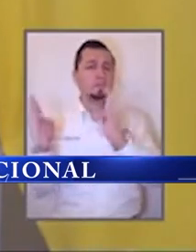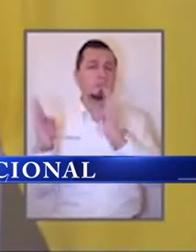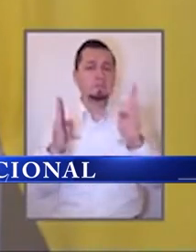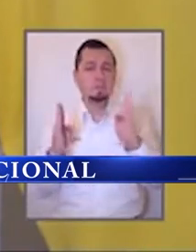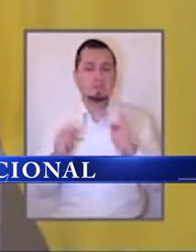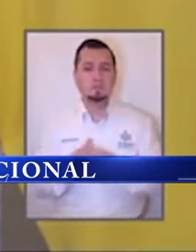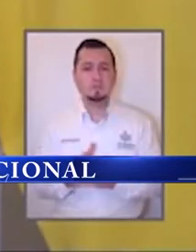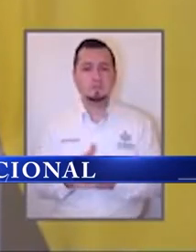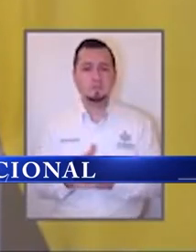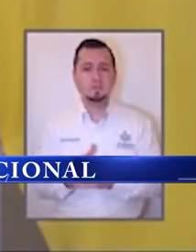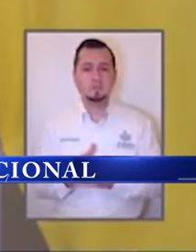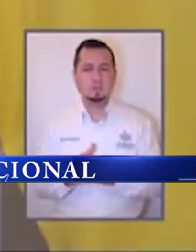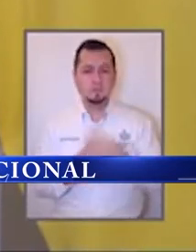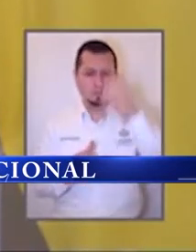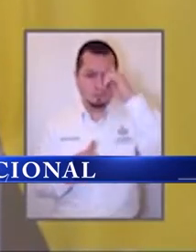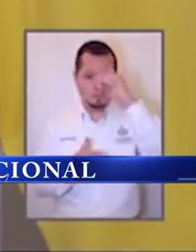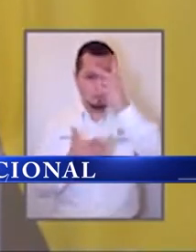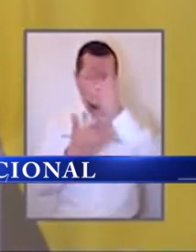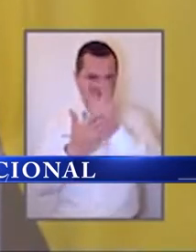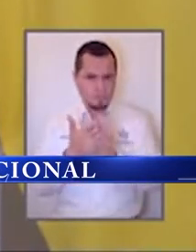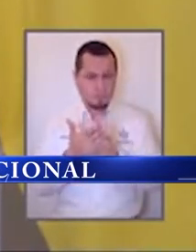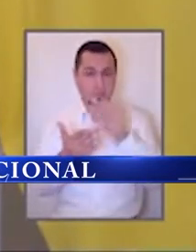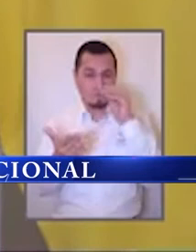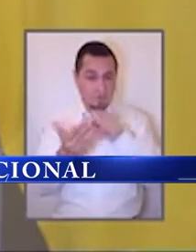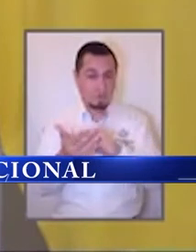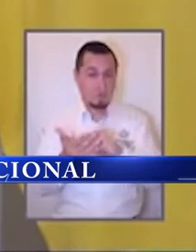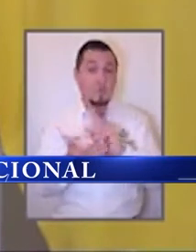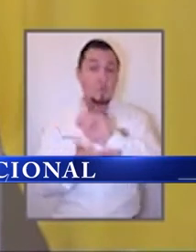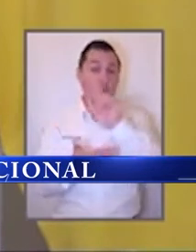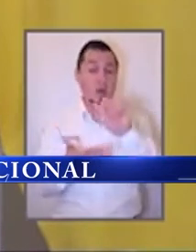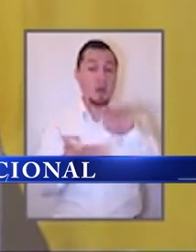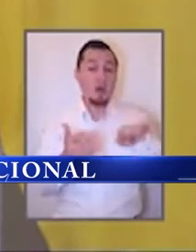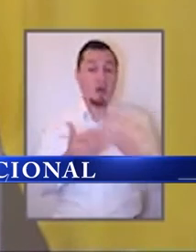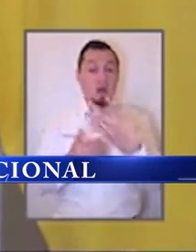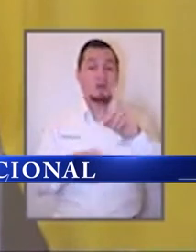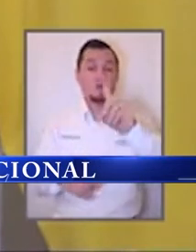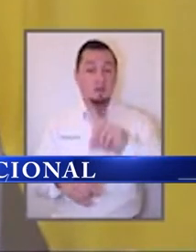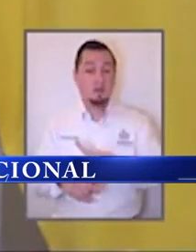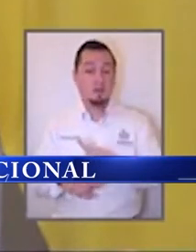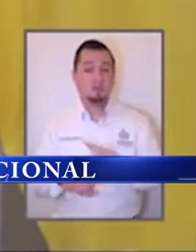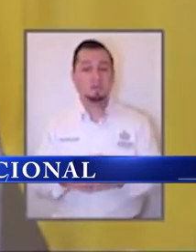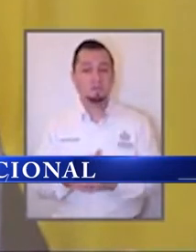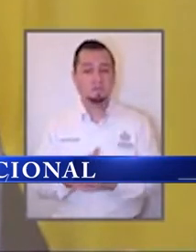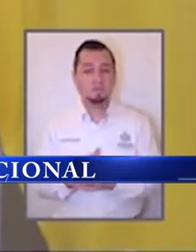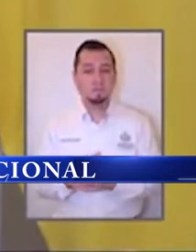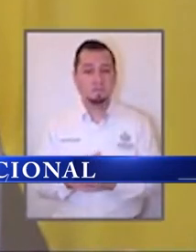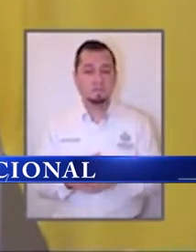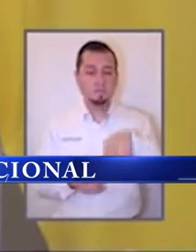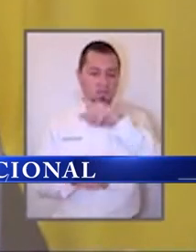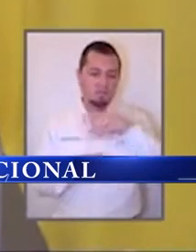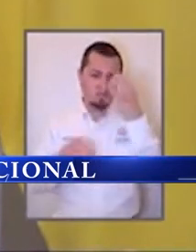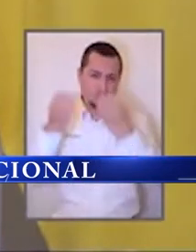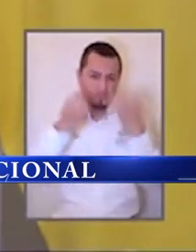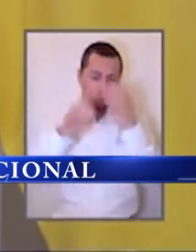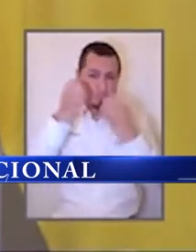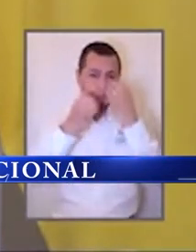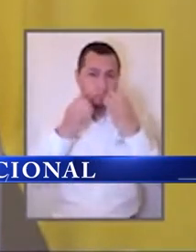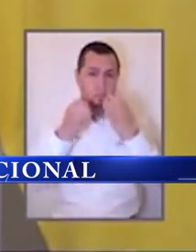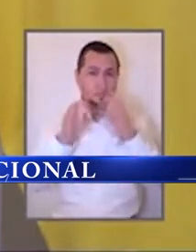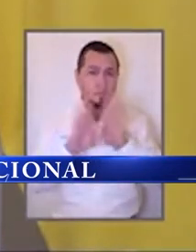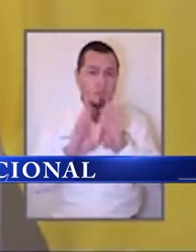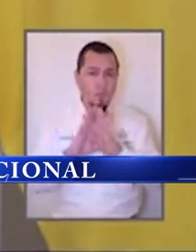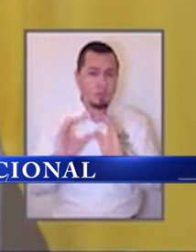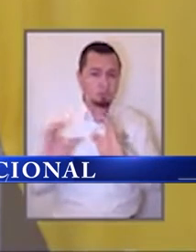terminará el ciclo para el que fue diseñado y después de estos 14 días... se